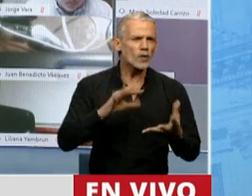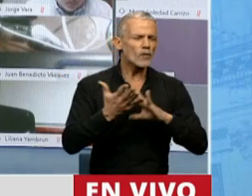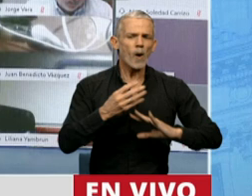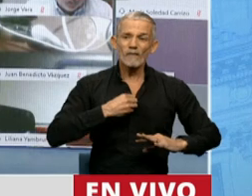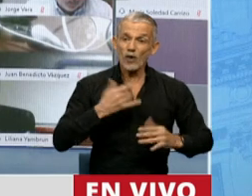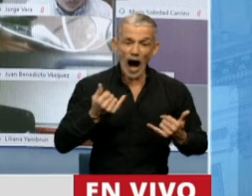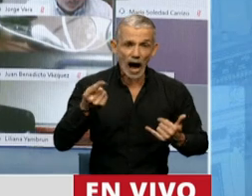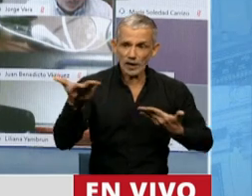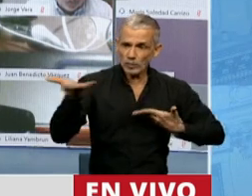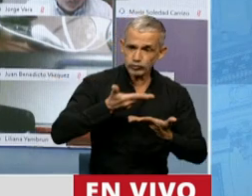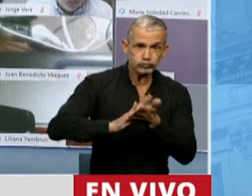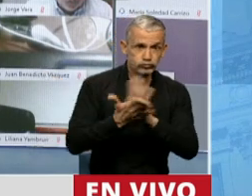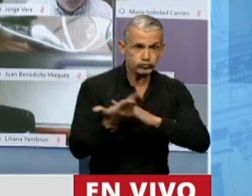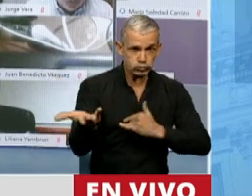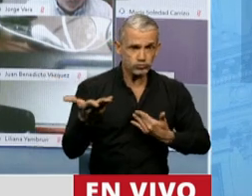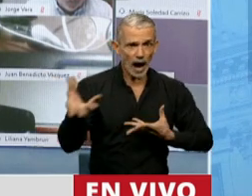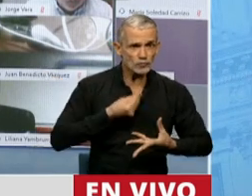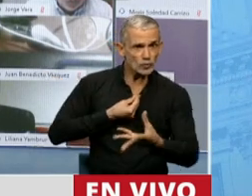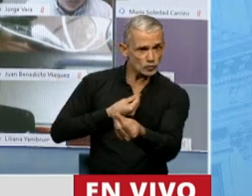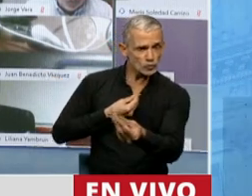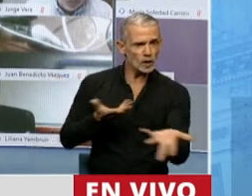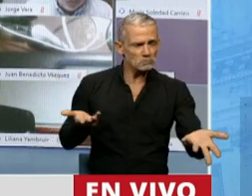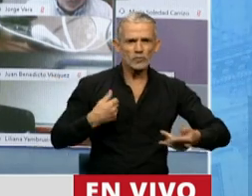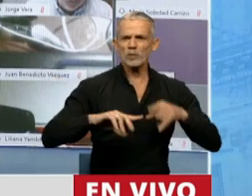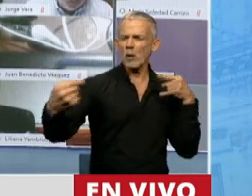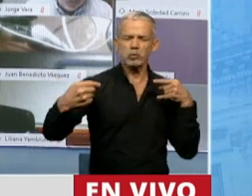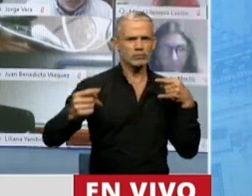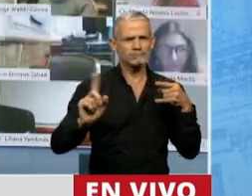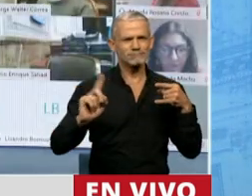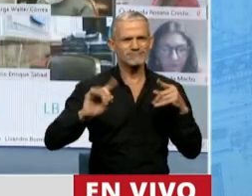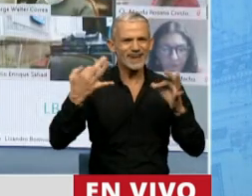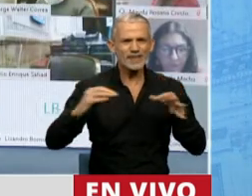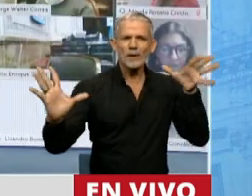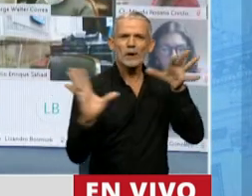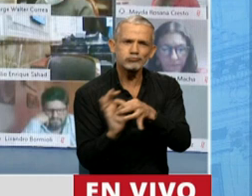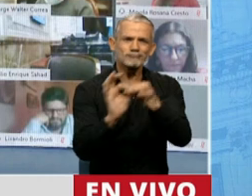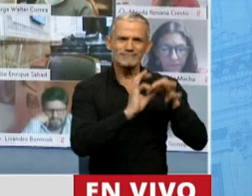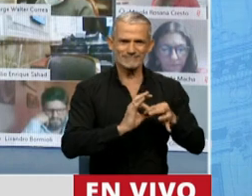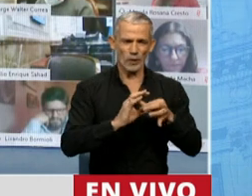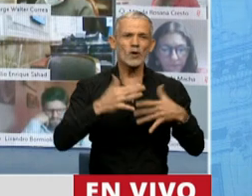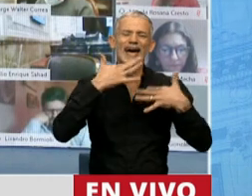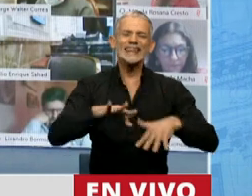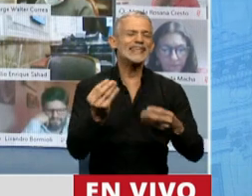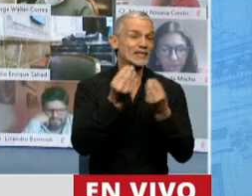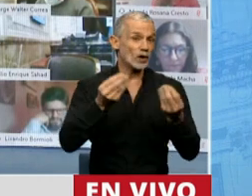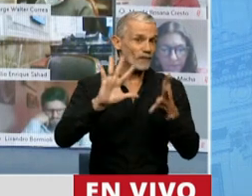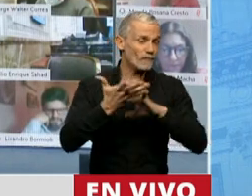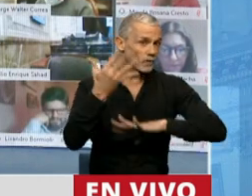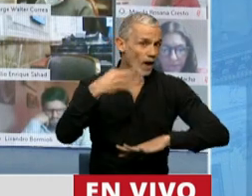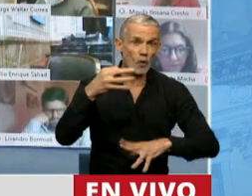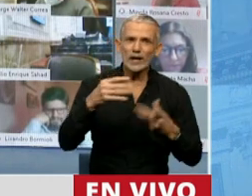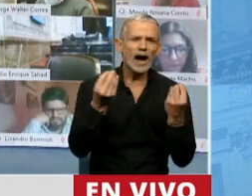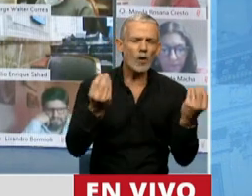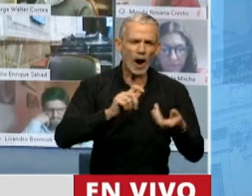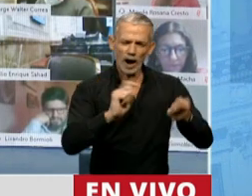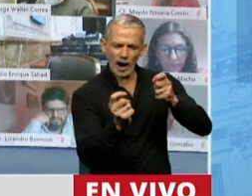voluntad recíproca de cooperación no es unos contra otros es entre todos entendiendo que el único modo